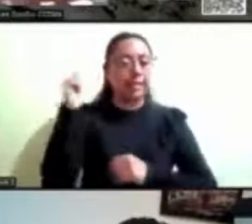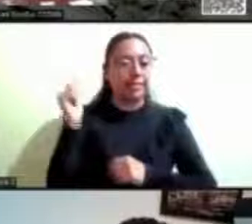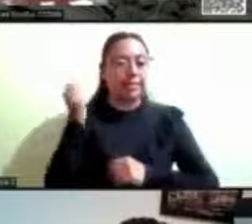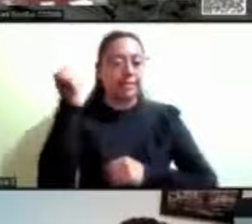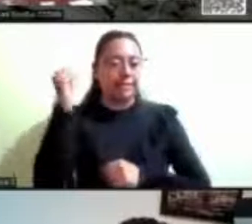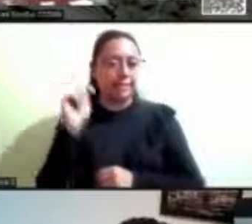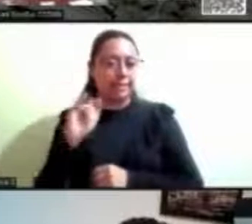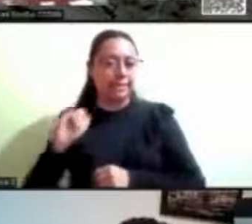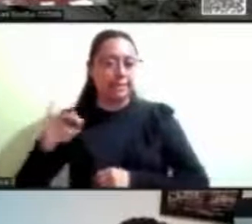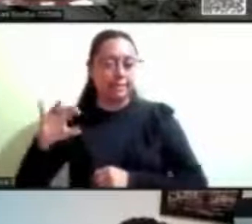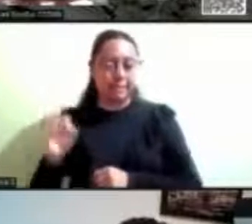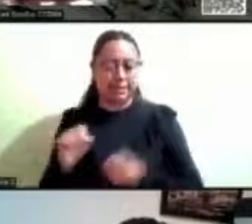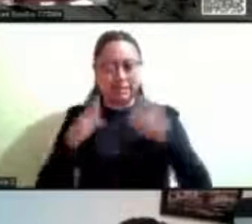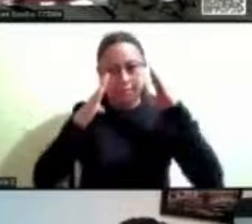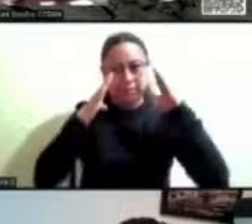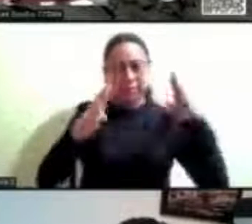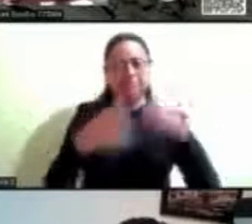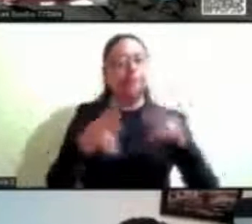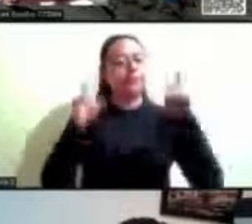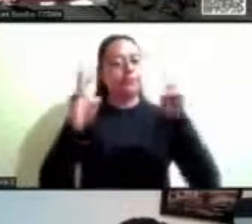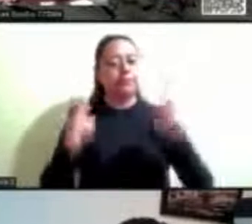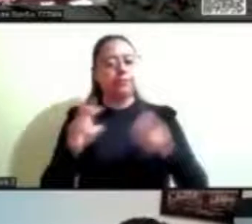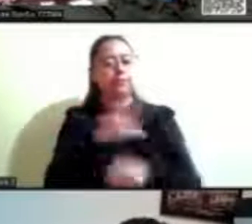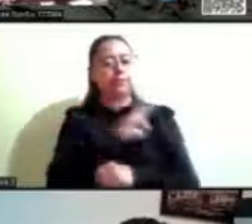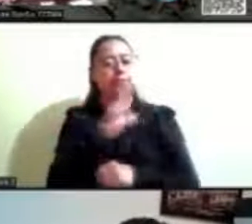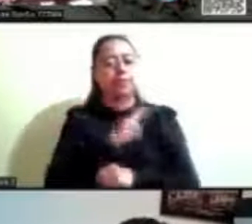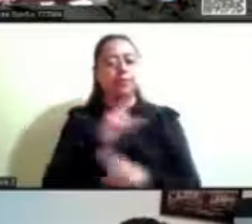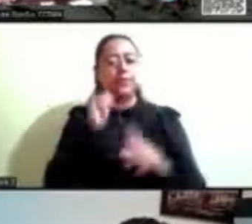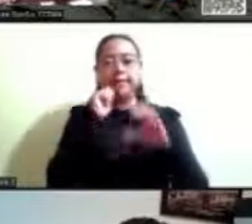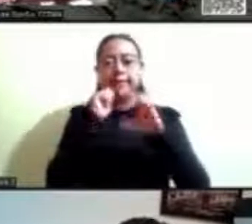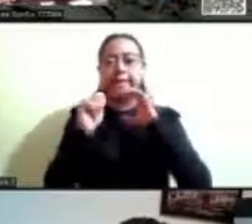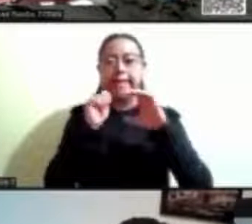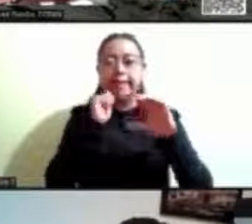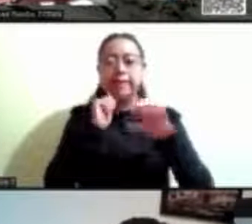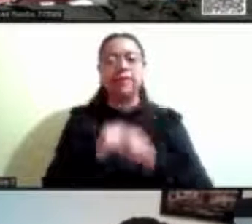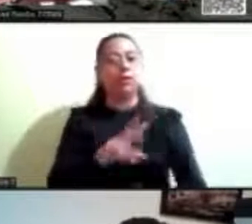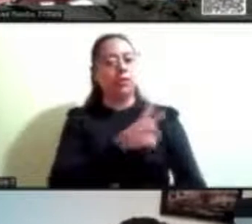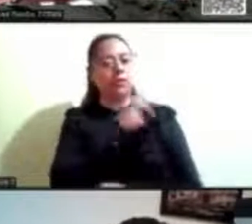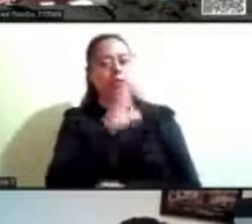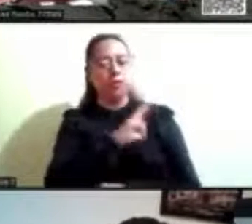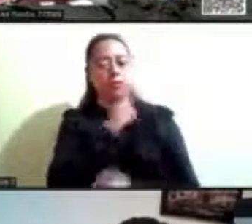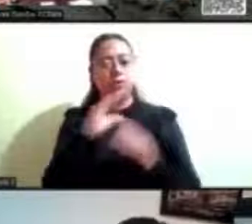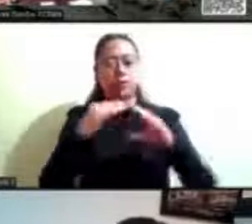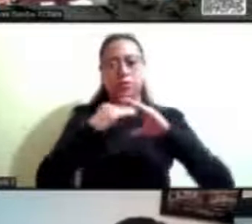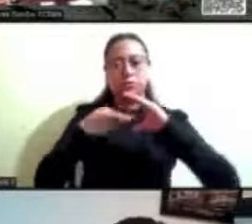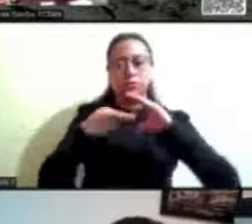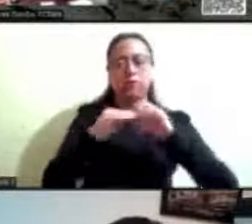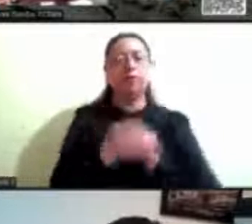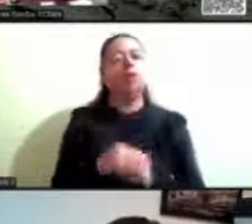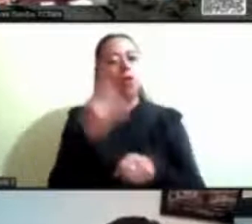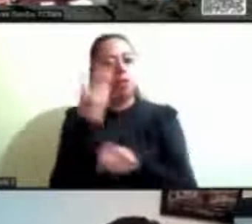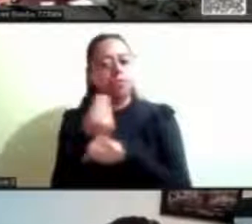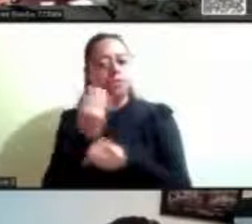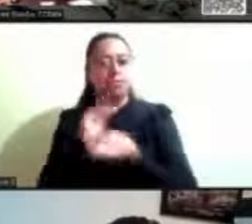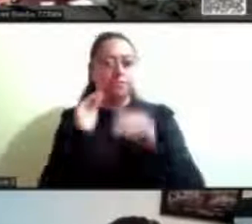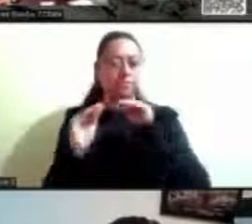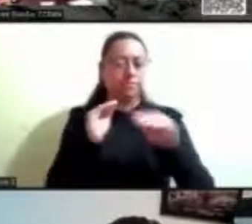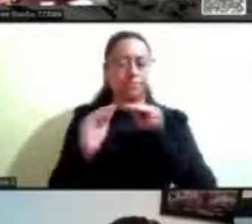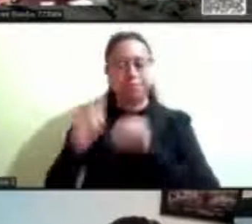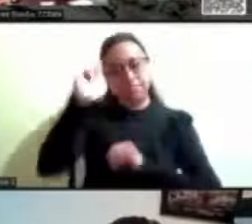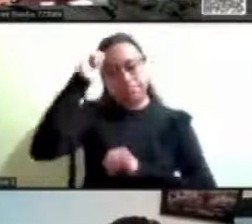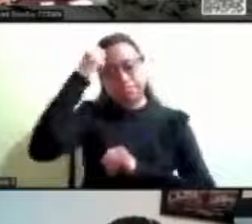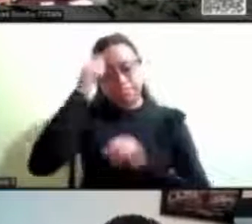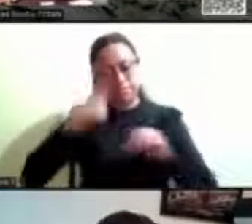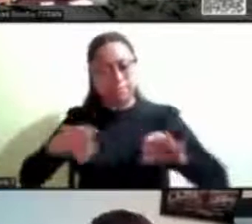102.296 solicitudes de información, de las cuales 7.601 estuvieron relacionadas con los derechos ARCO y